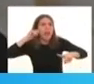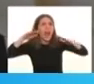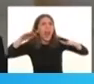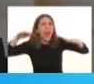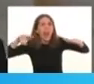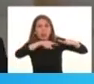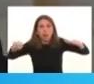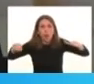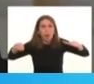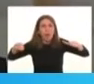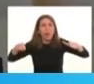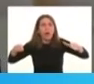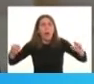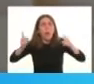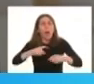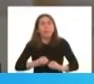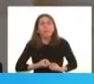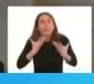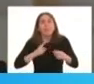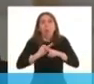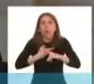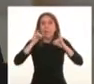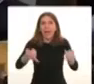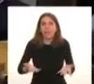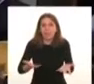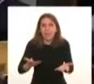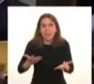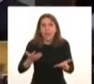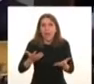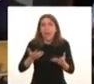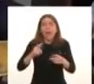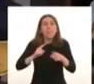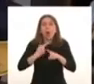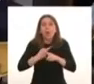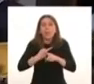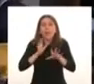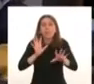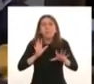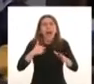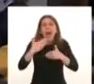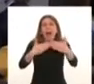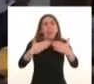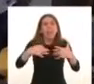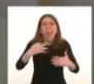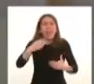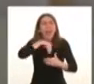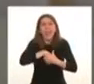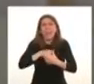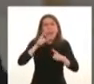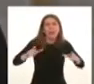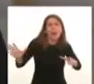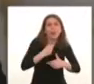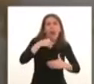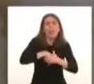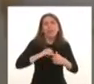la idea de que la política tenía sentido y que la política era el camino. Y que convocó,